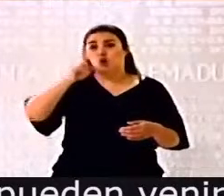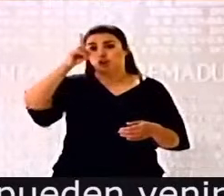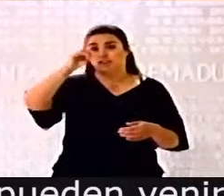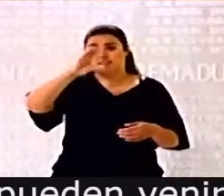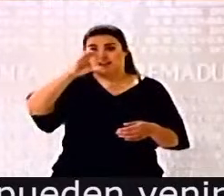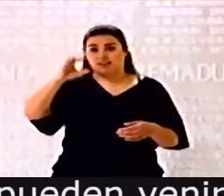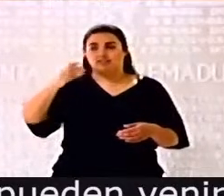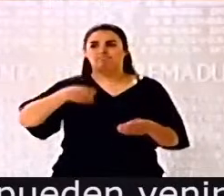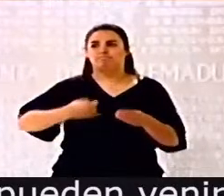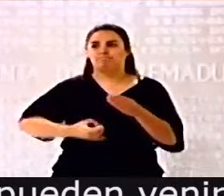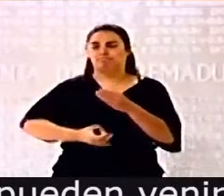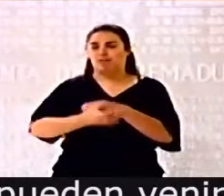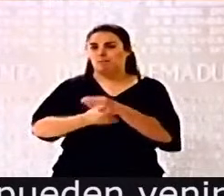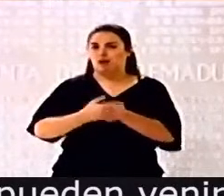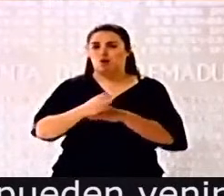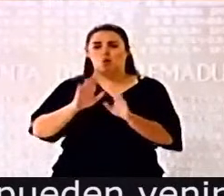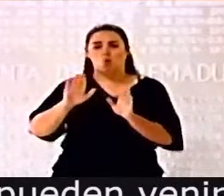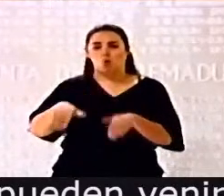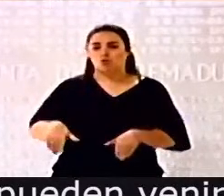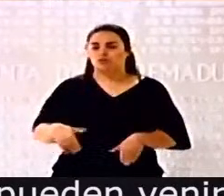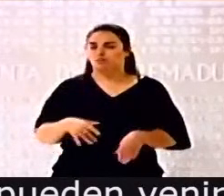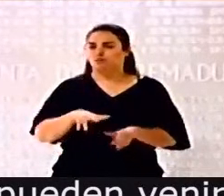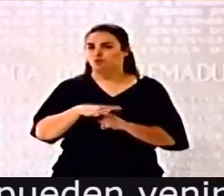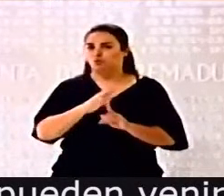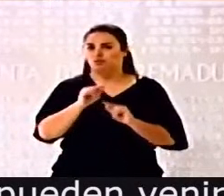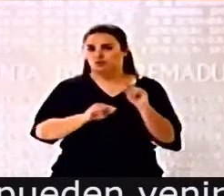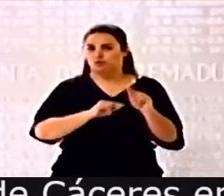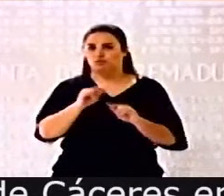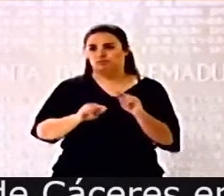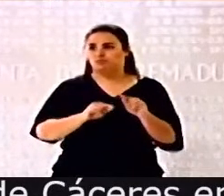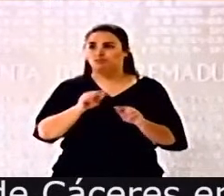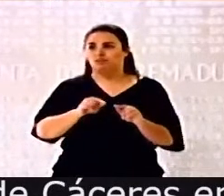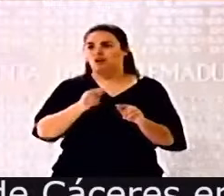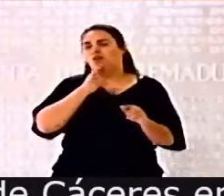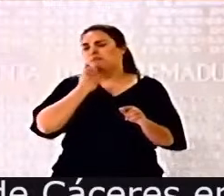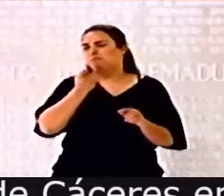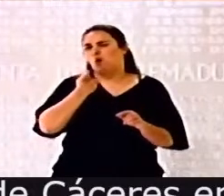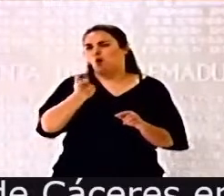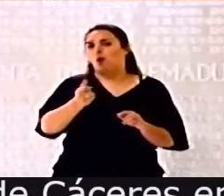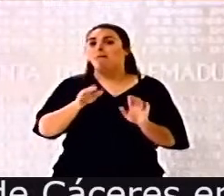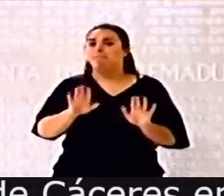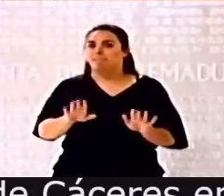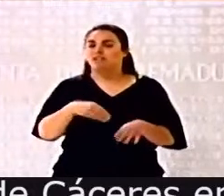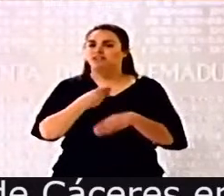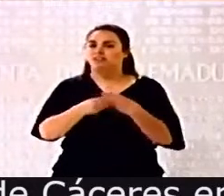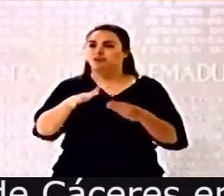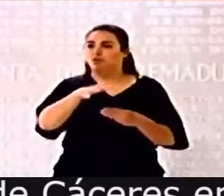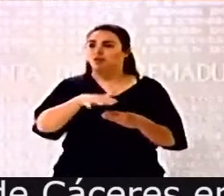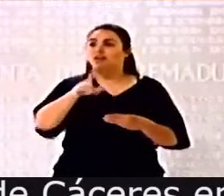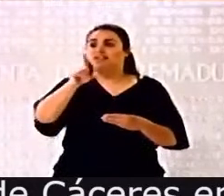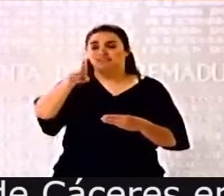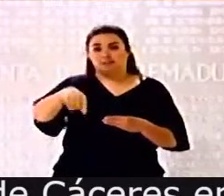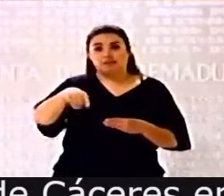donde se están produciendo los últimos casos de contagios, que aunque son a cuentagotas, todos se están produciendo por allí, también